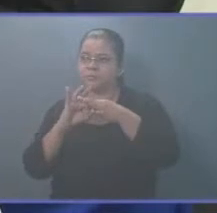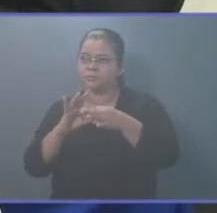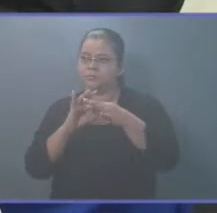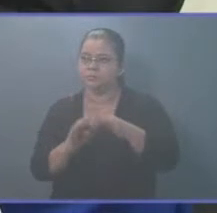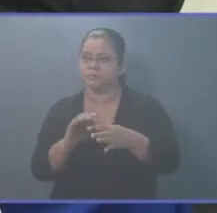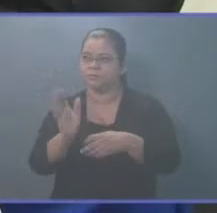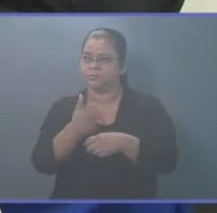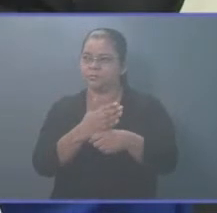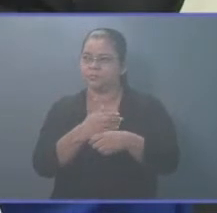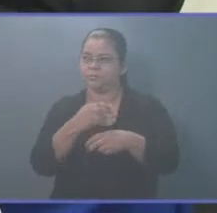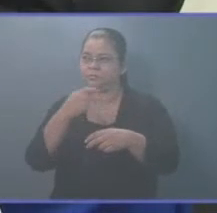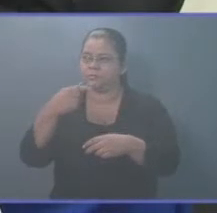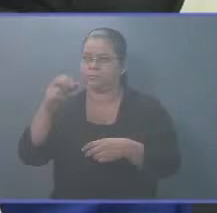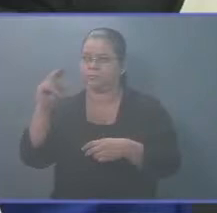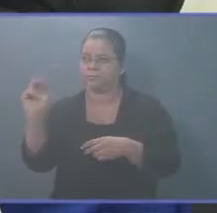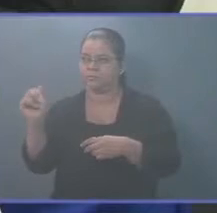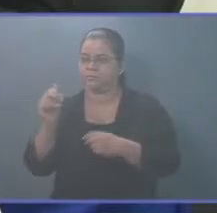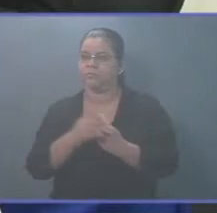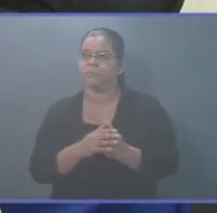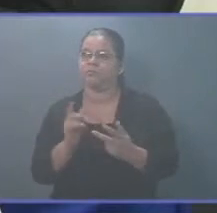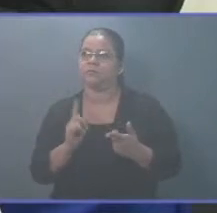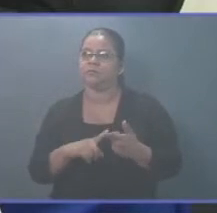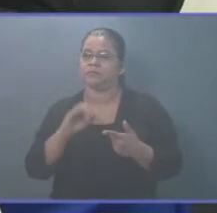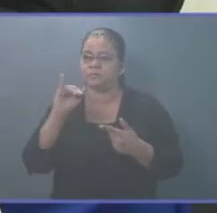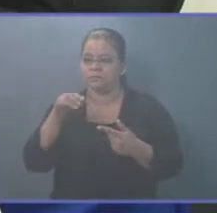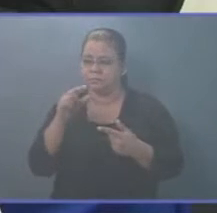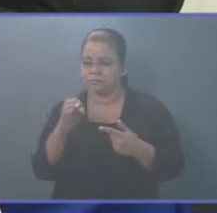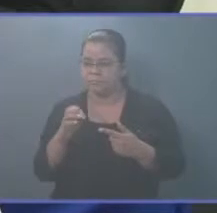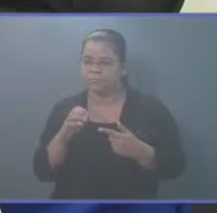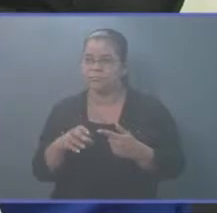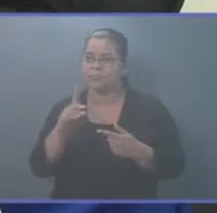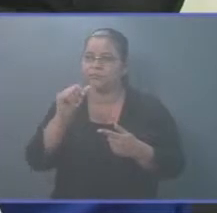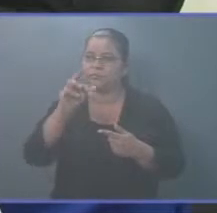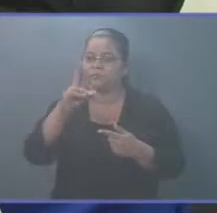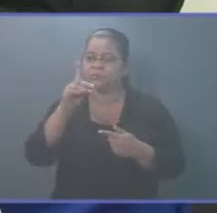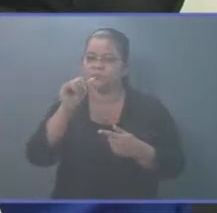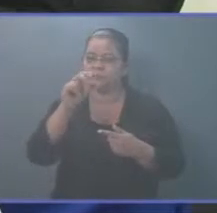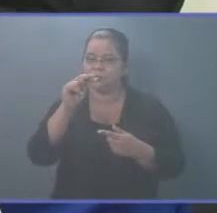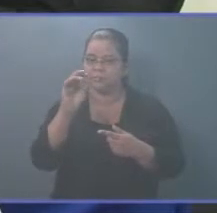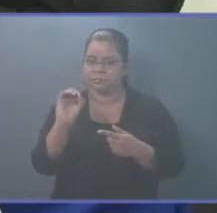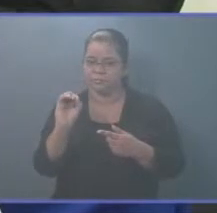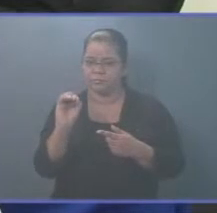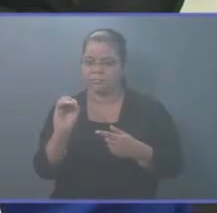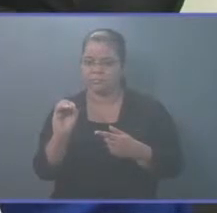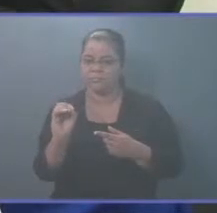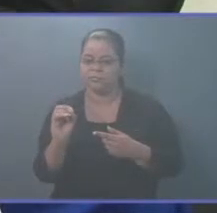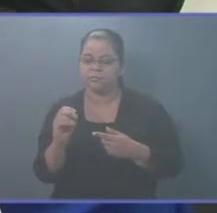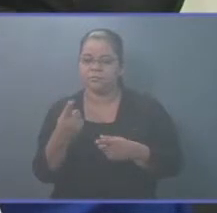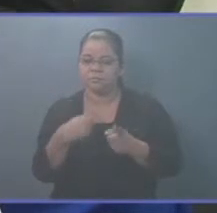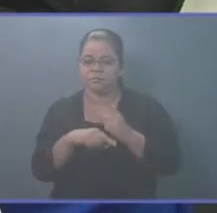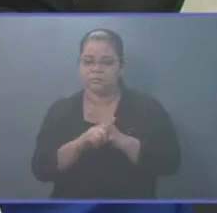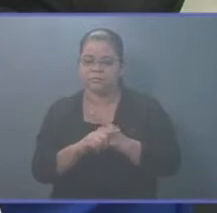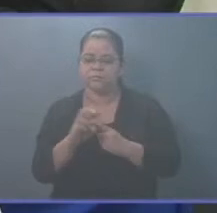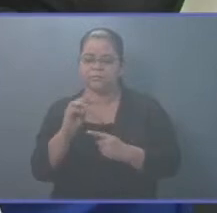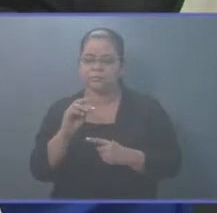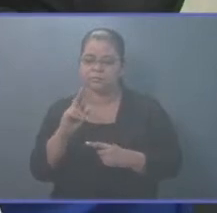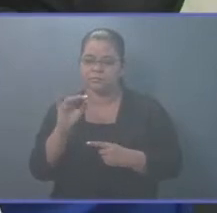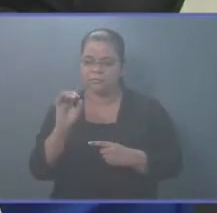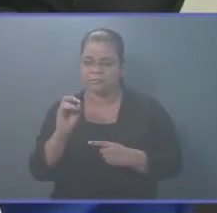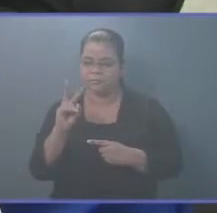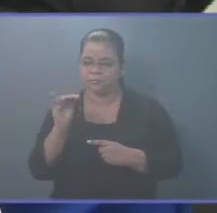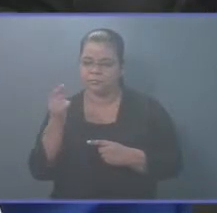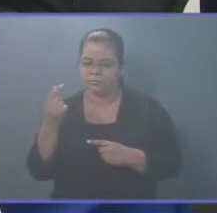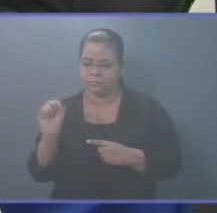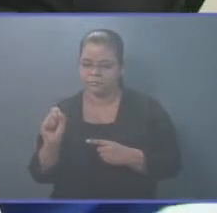Grupo Parlamentario de Gana, Jorge Antonio Dárdano Sosa, en sustitución del diputado propietario Mauricio Ernesto